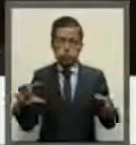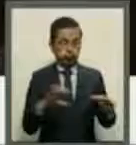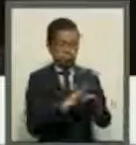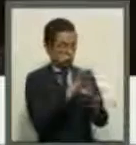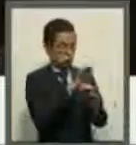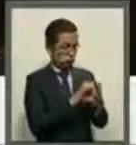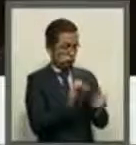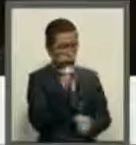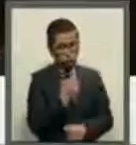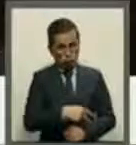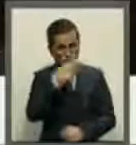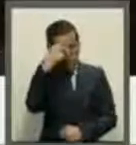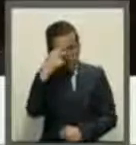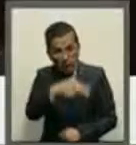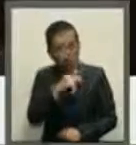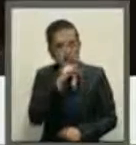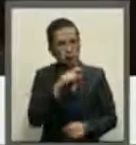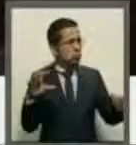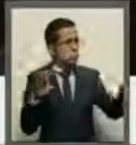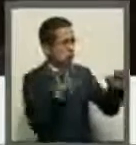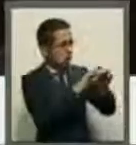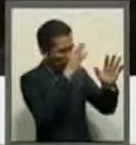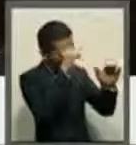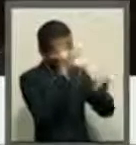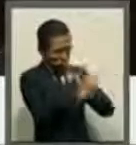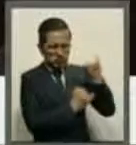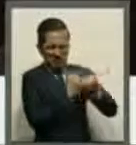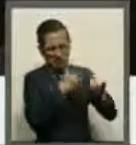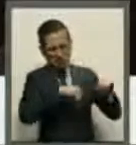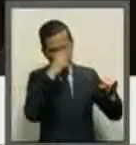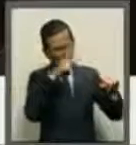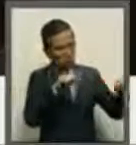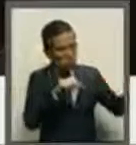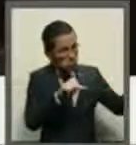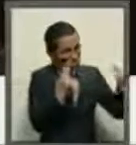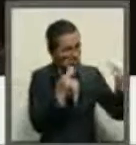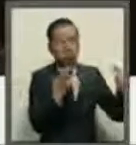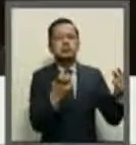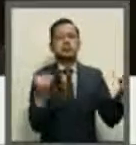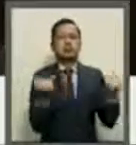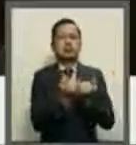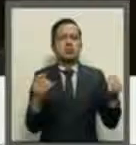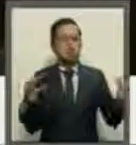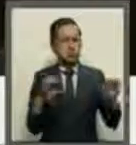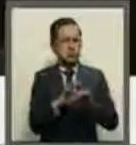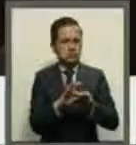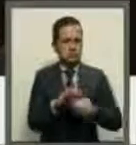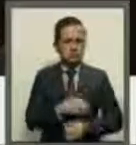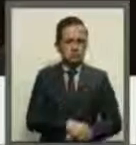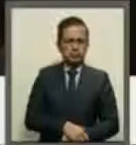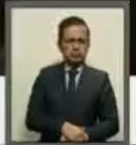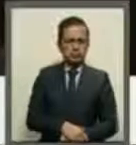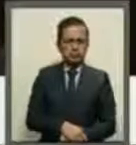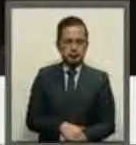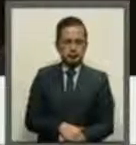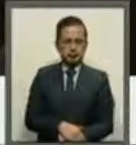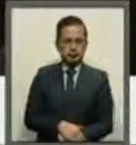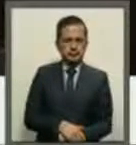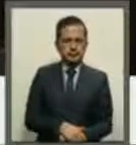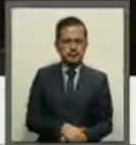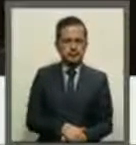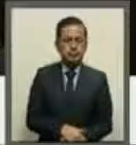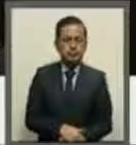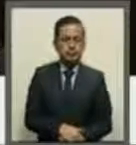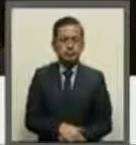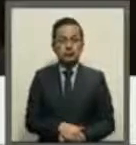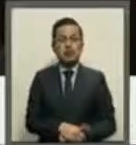y los tratados internacionales en la materia de los que el Estado mexicano sea parte. El